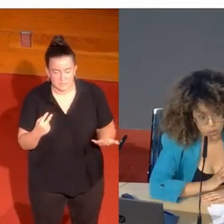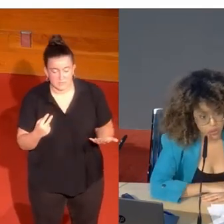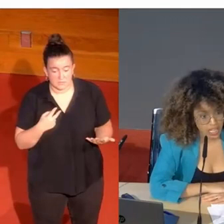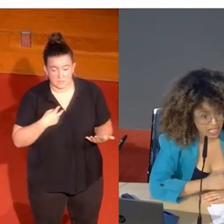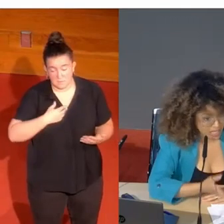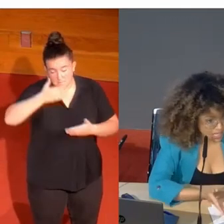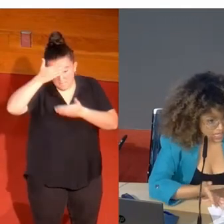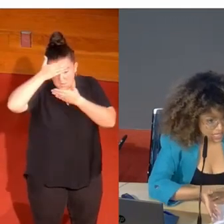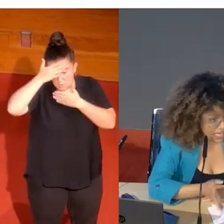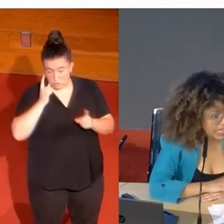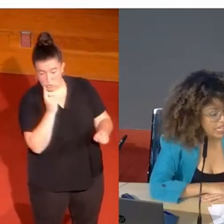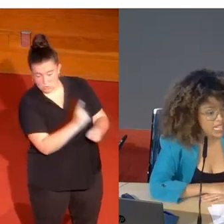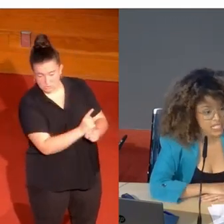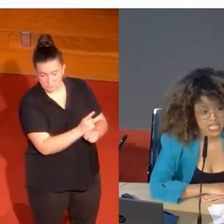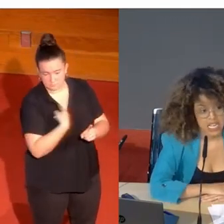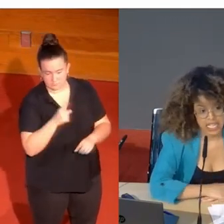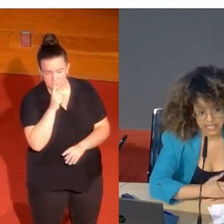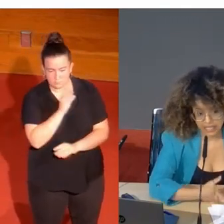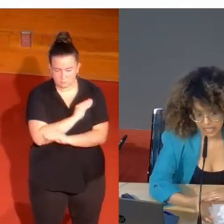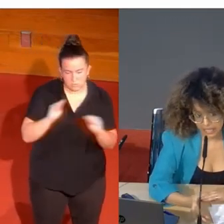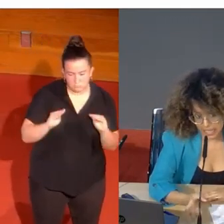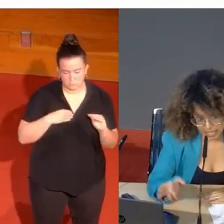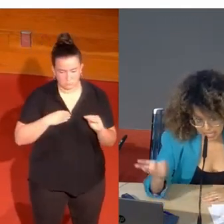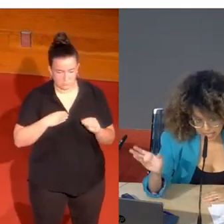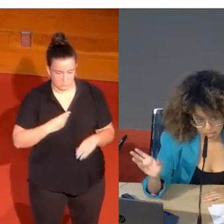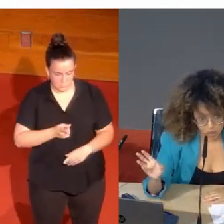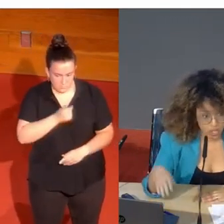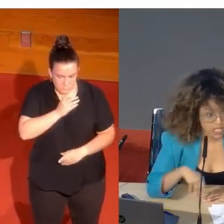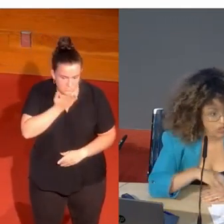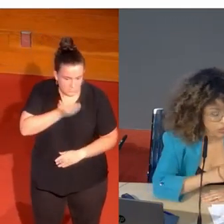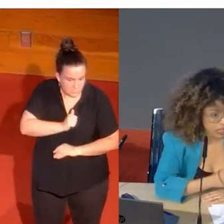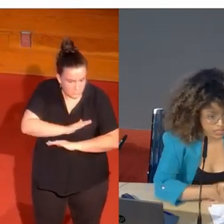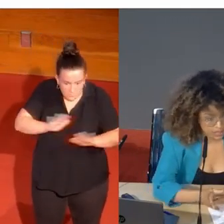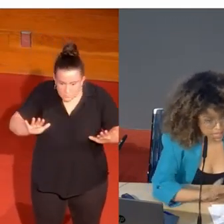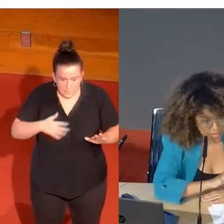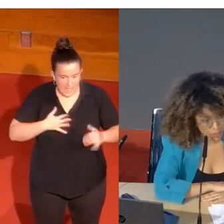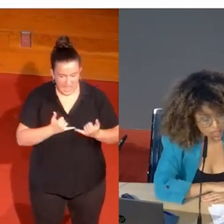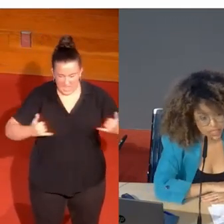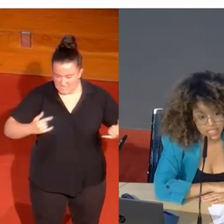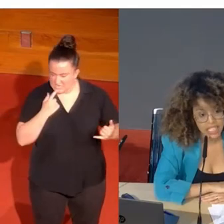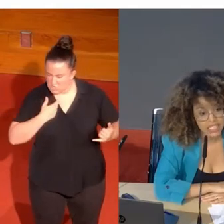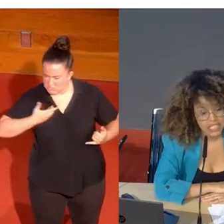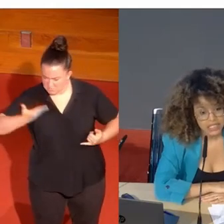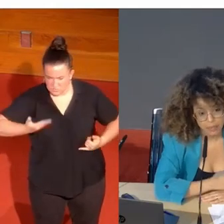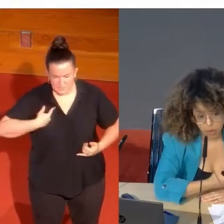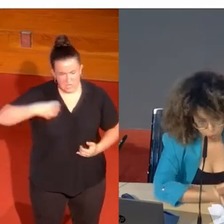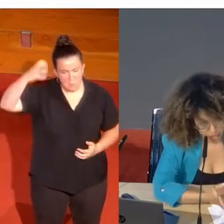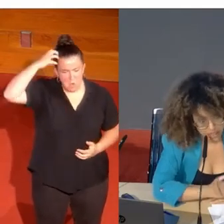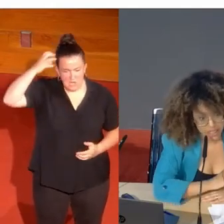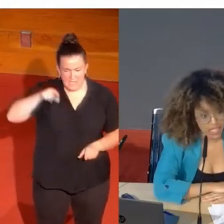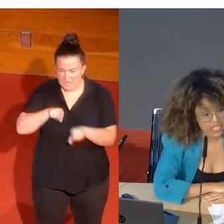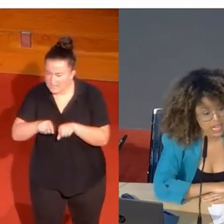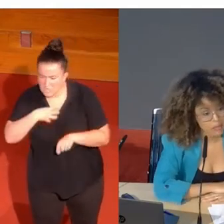Marruecos pues son acalladas y silenciadas hay grandes líneas rojas no se puede criticar a la monarquía